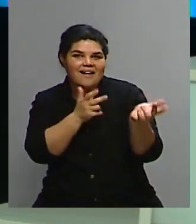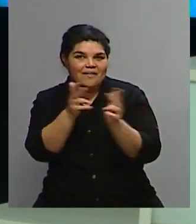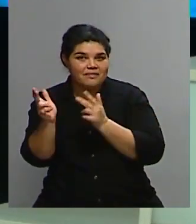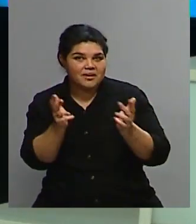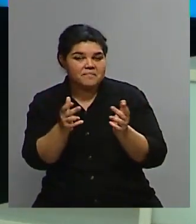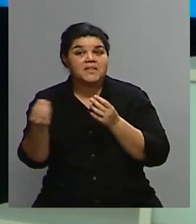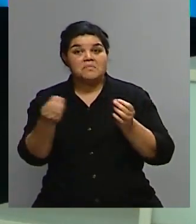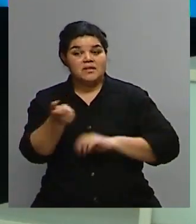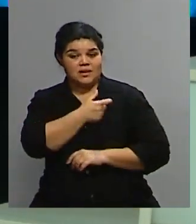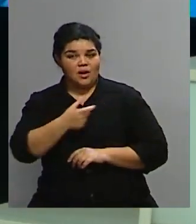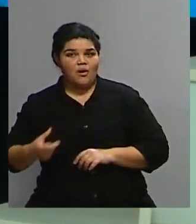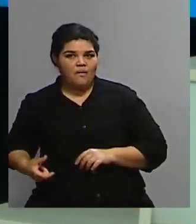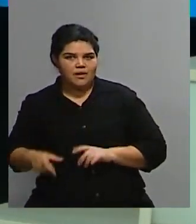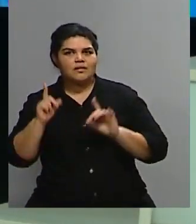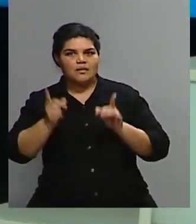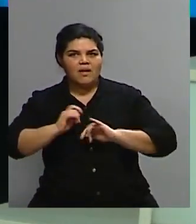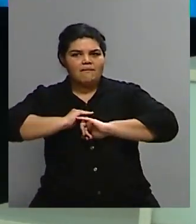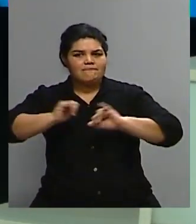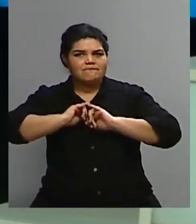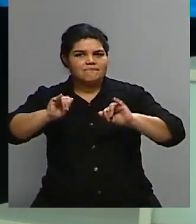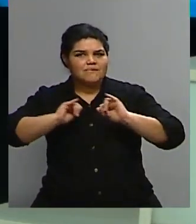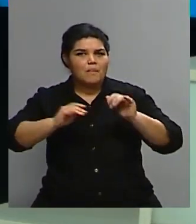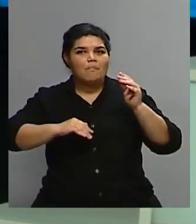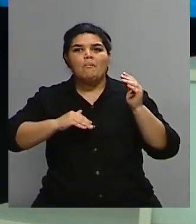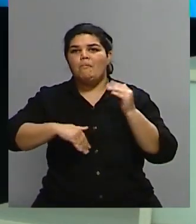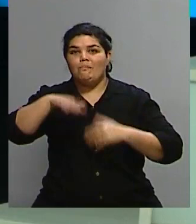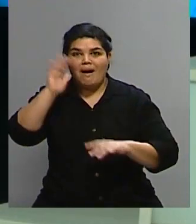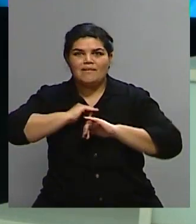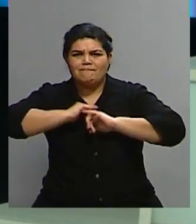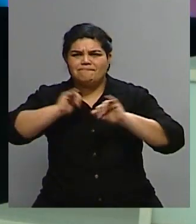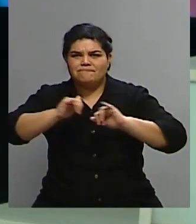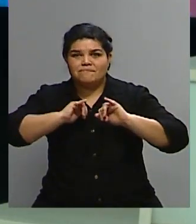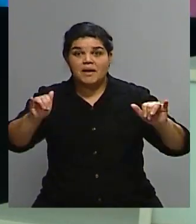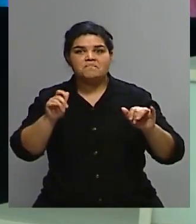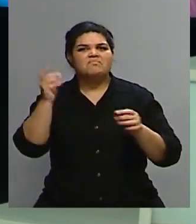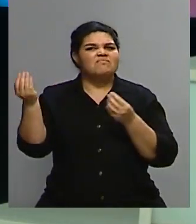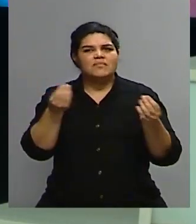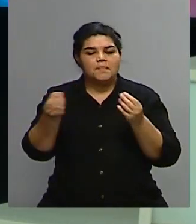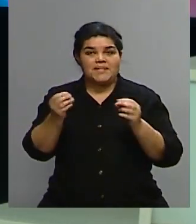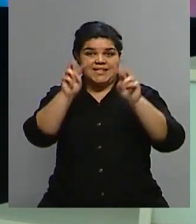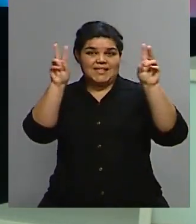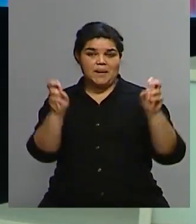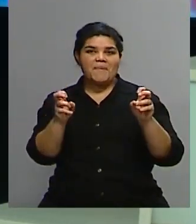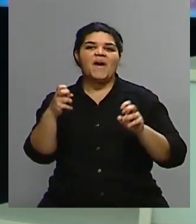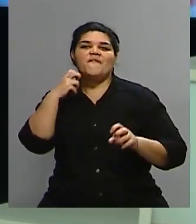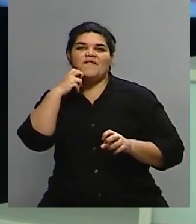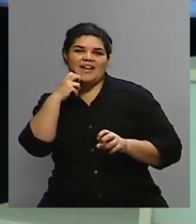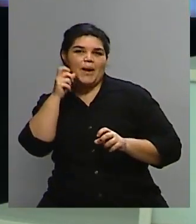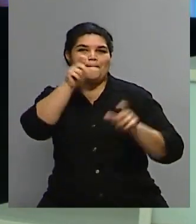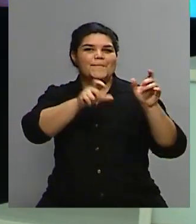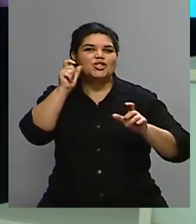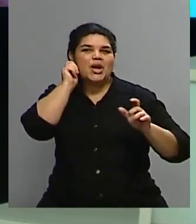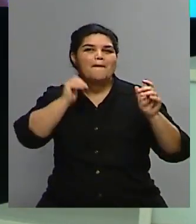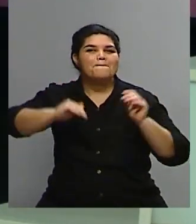a ocupar más y a comunicar más qué es lo que están haciendo. Hablamos de las personas mayores, la vejez o las vejeces. Vamos a hablar de esos términos